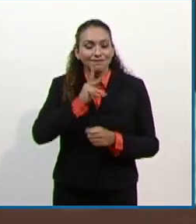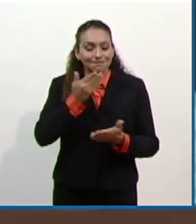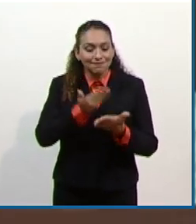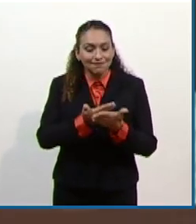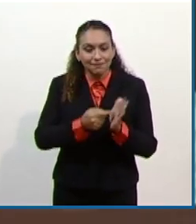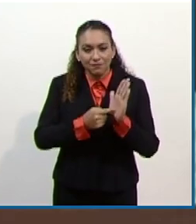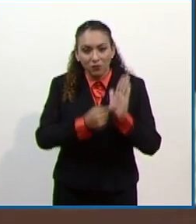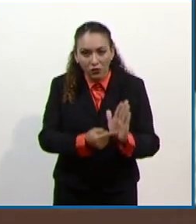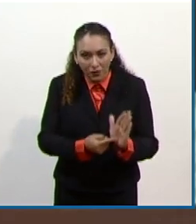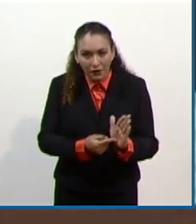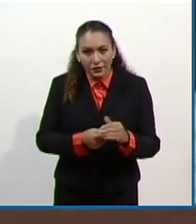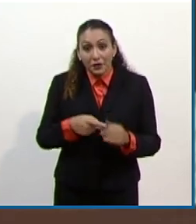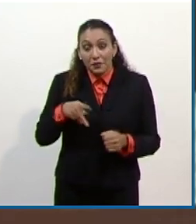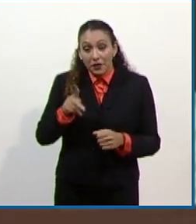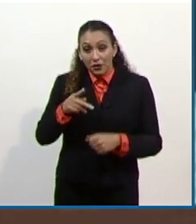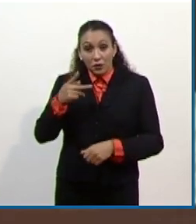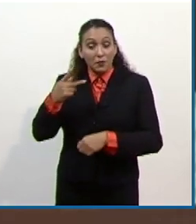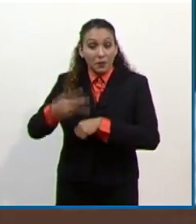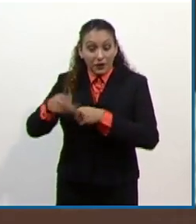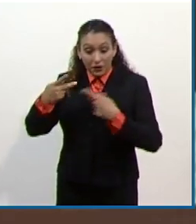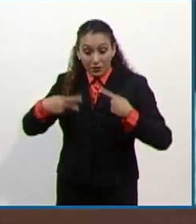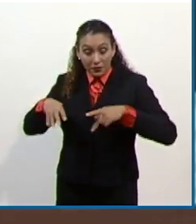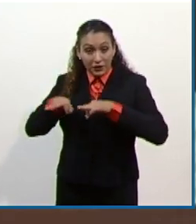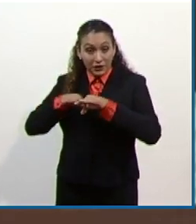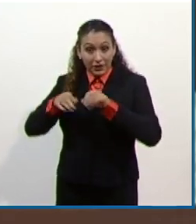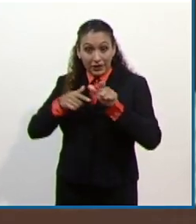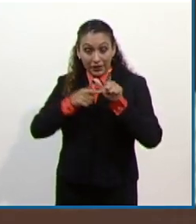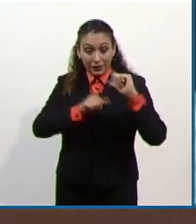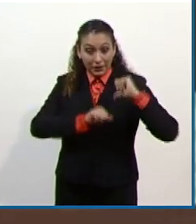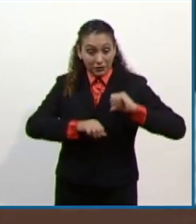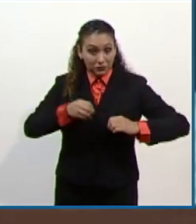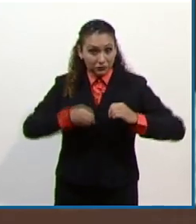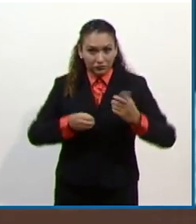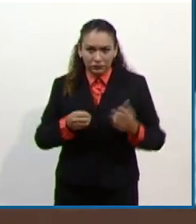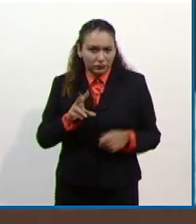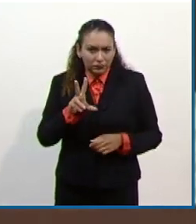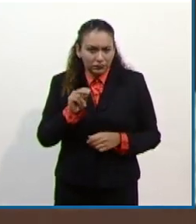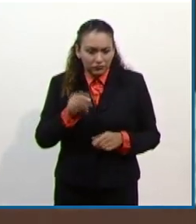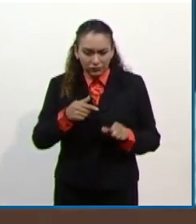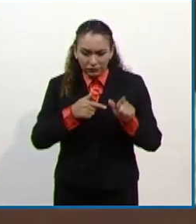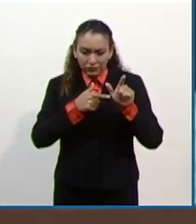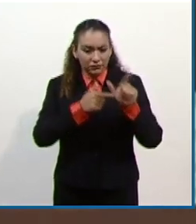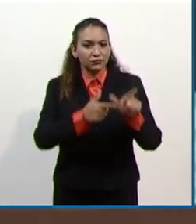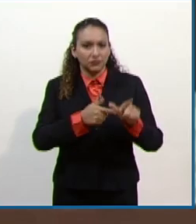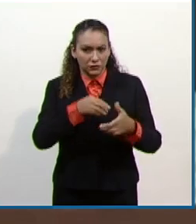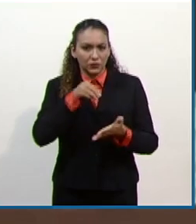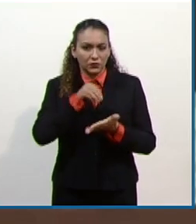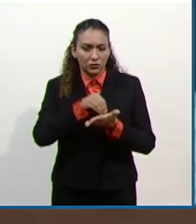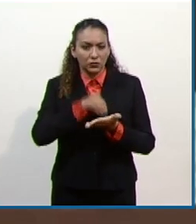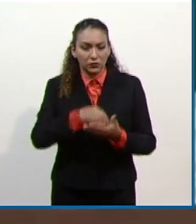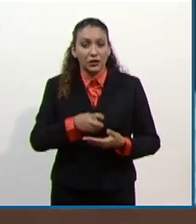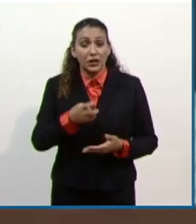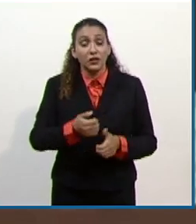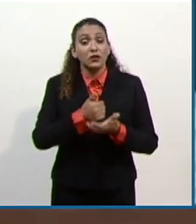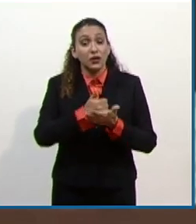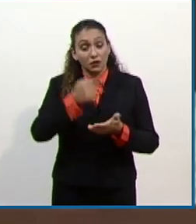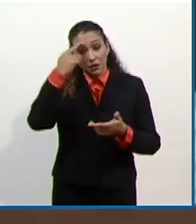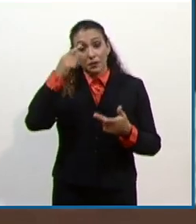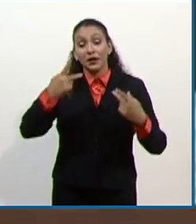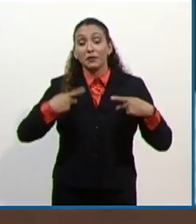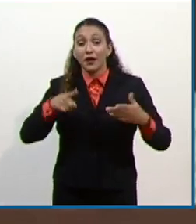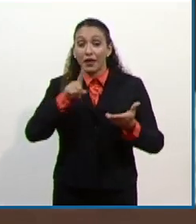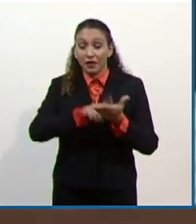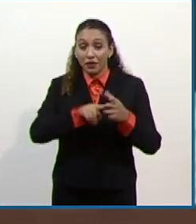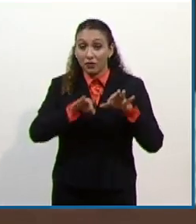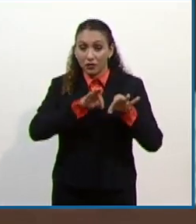sin poner en riesgo las funciones que desarrolla el Poder Judicial de la Federación, así como garantizar los derechos laborales de